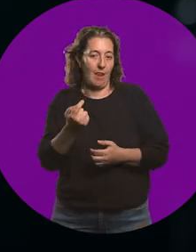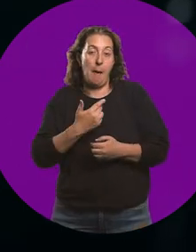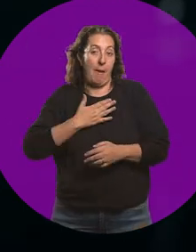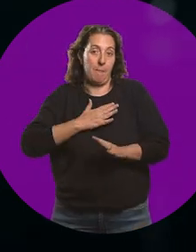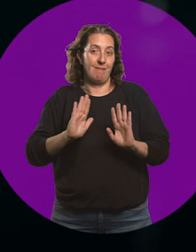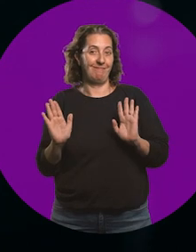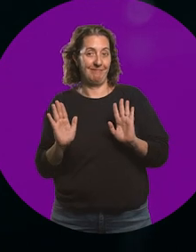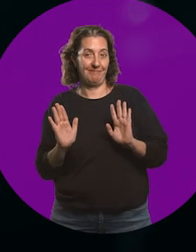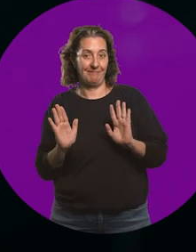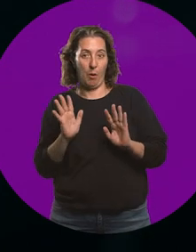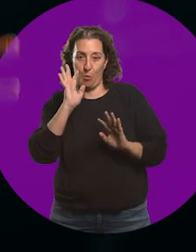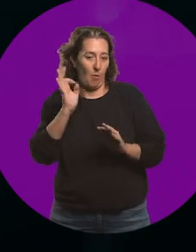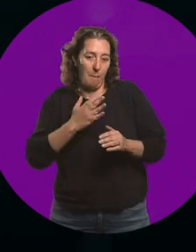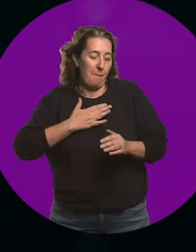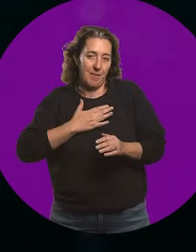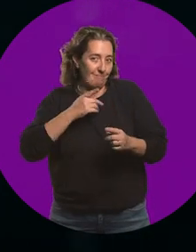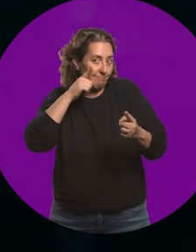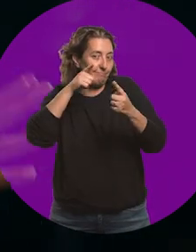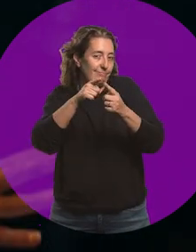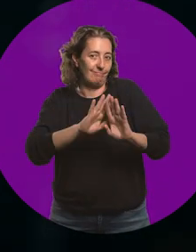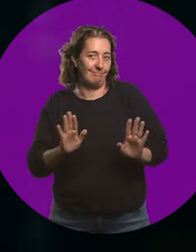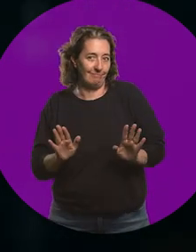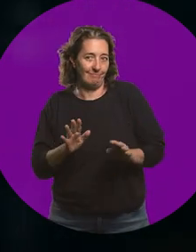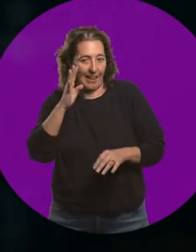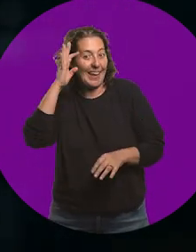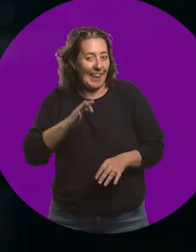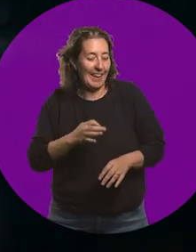¿no? El destino es creer o reventar.